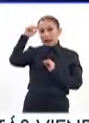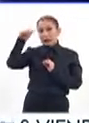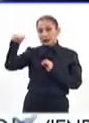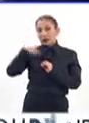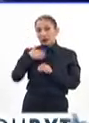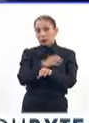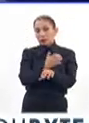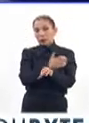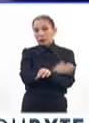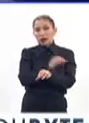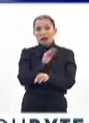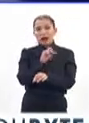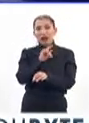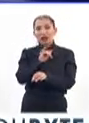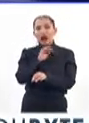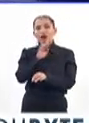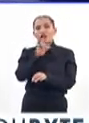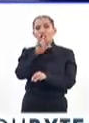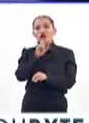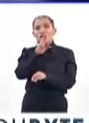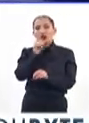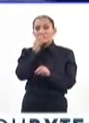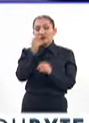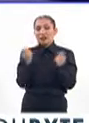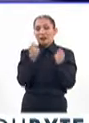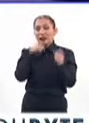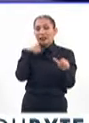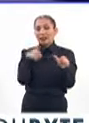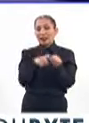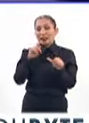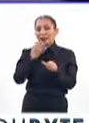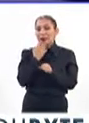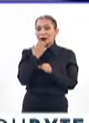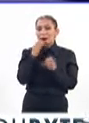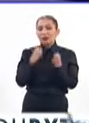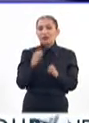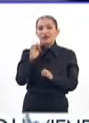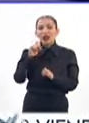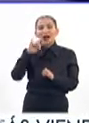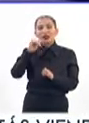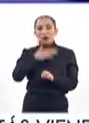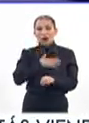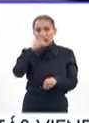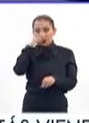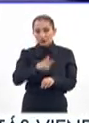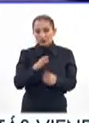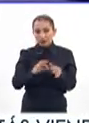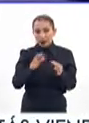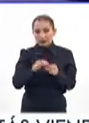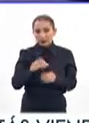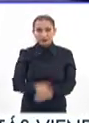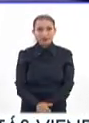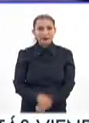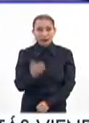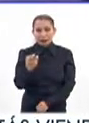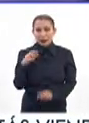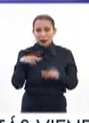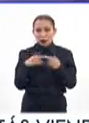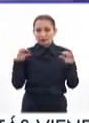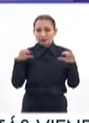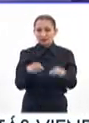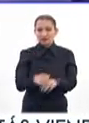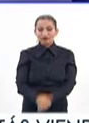donde se encuentra mi compañera Fernanda Flores cubriendo el Festival de Letras Tepic. ¿Cómo estás, Fernanda? Buenas noches. Cuéntanos los últimos detalles de este